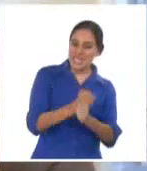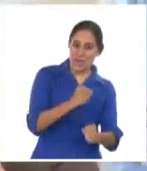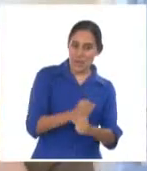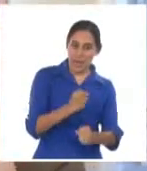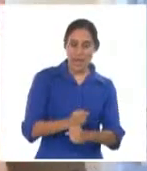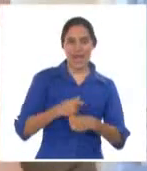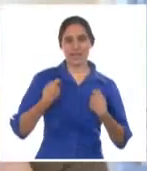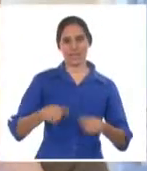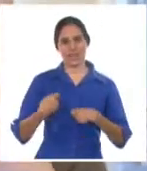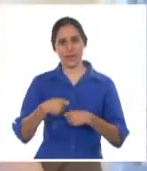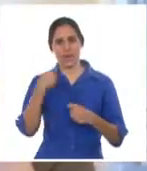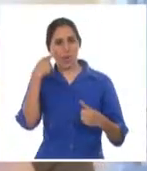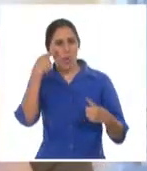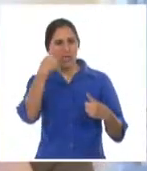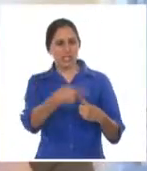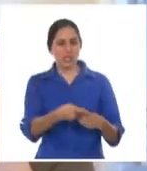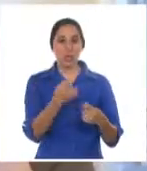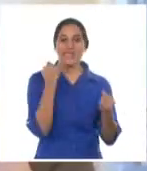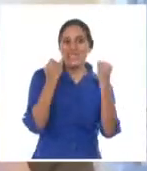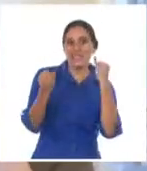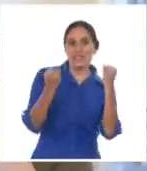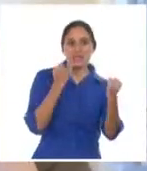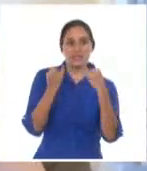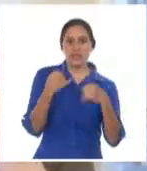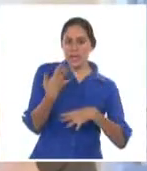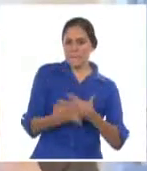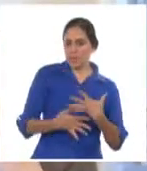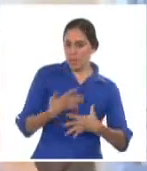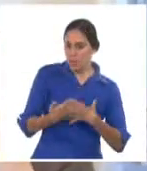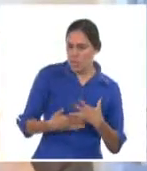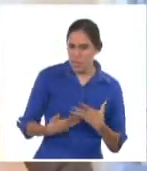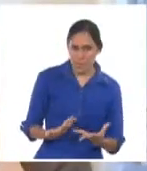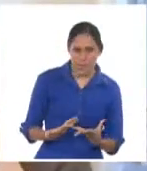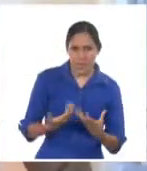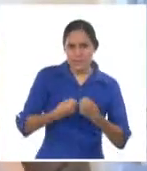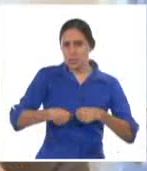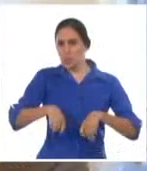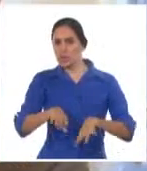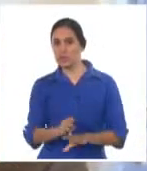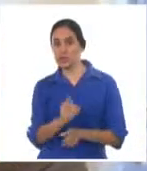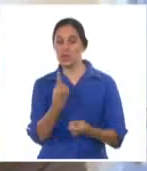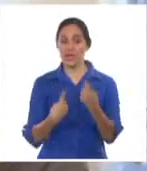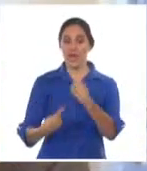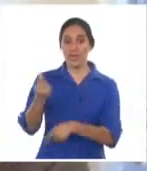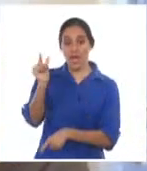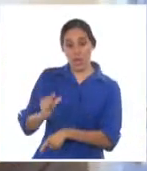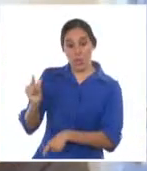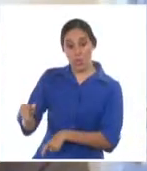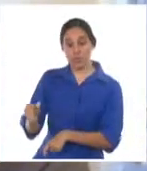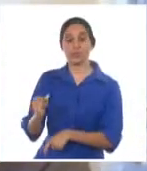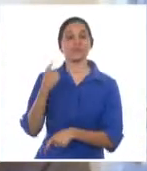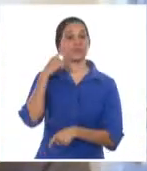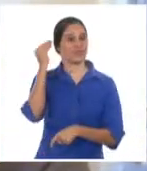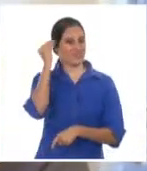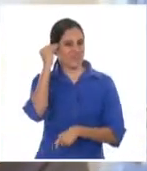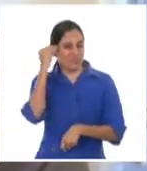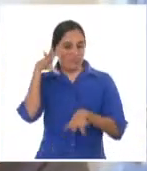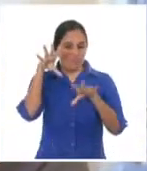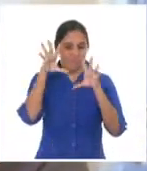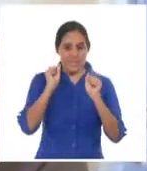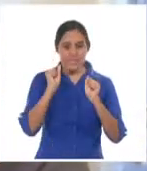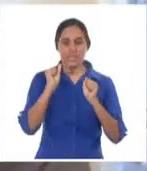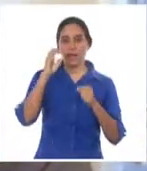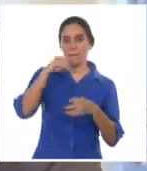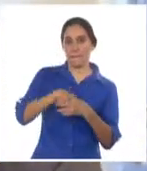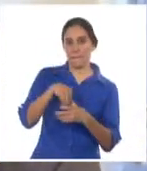es que las personas identifiquen el problema, lo conozcan y lo identifiquen en su integralidad y en su magnitud. Yo creo que eso es